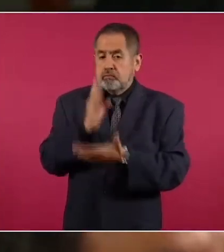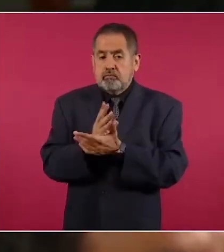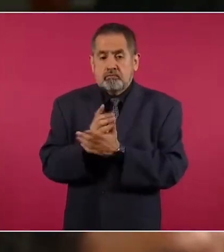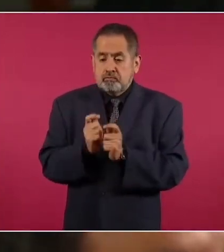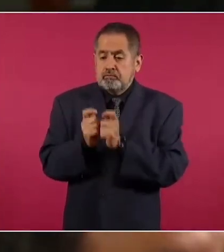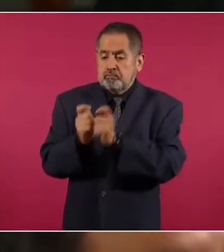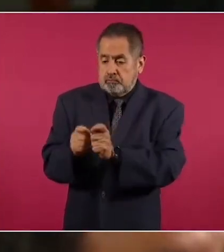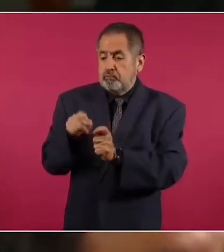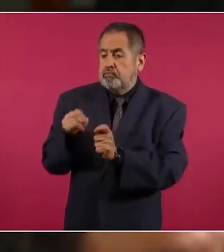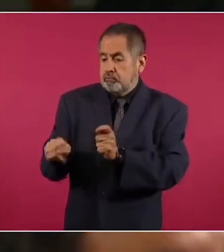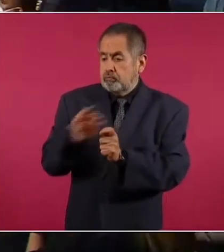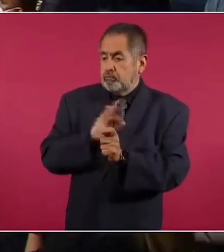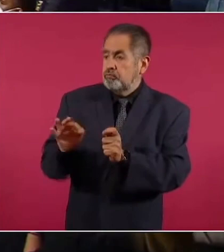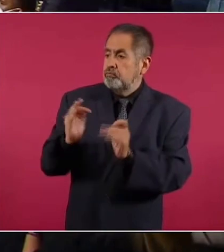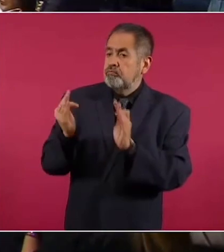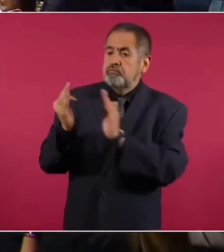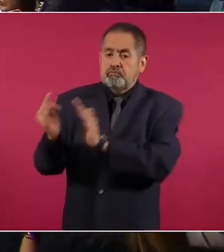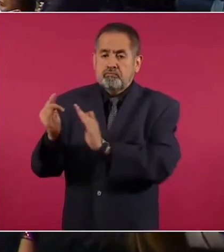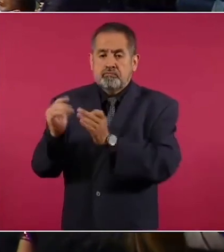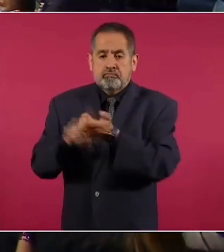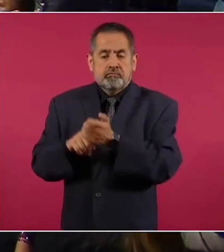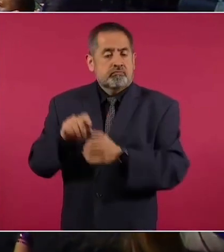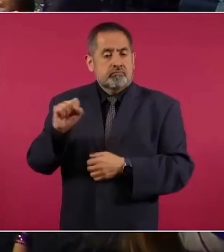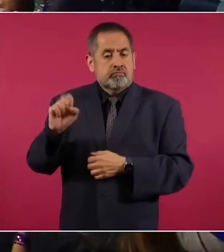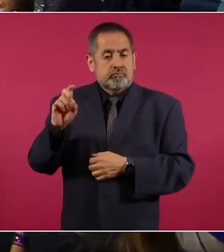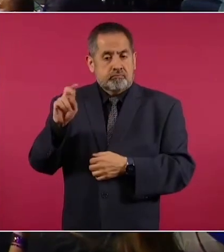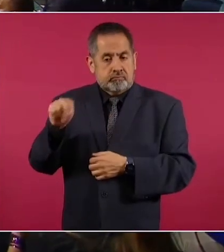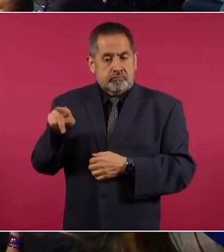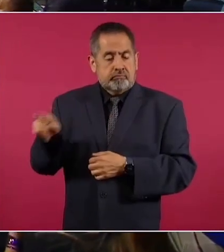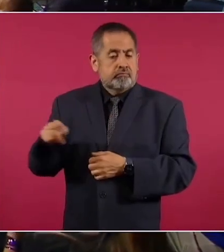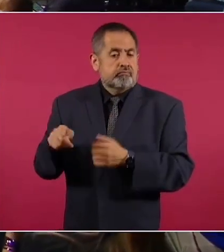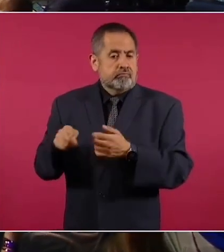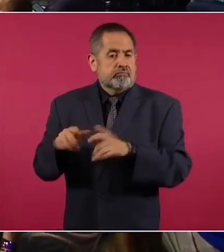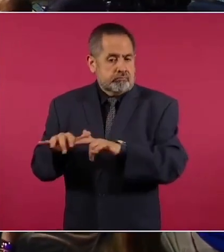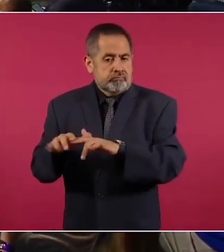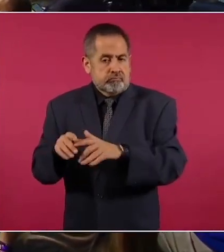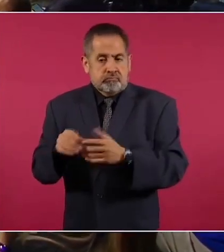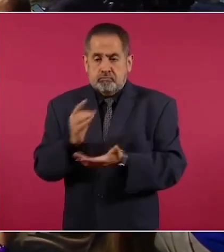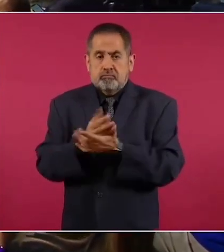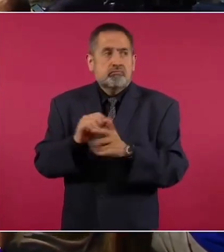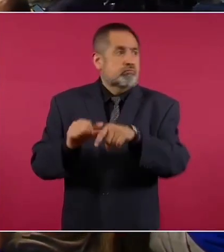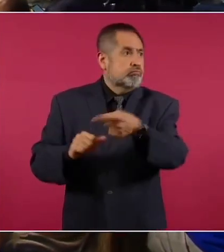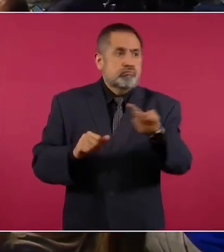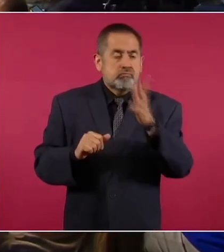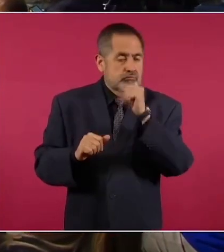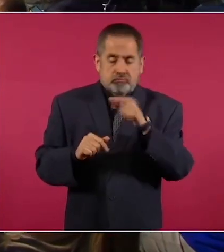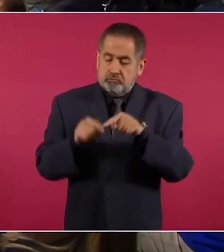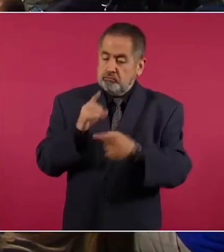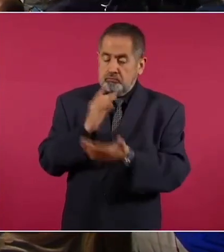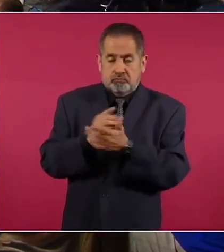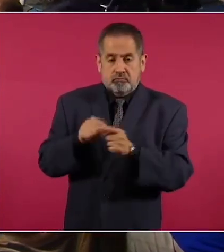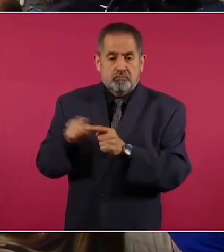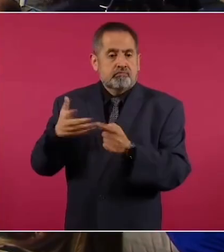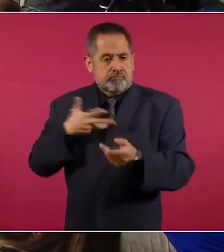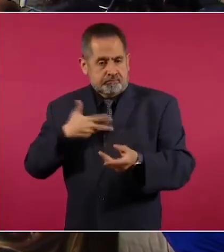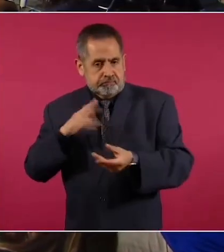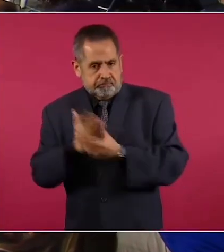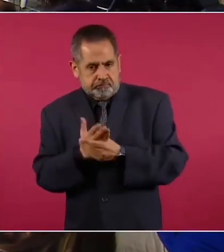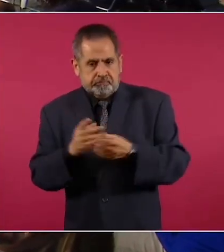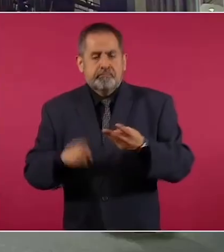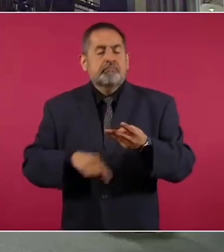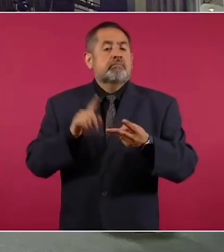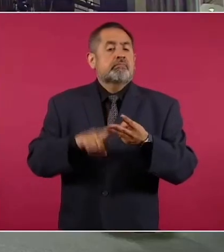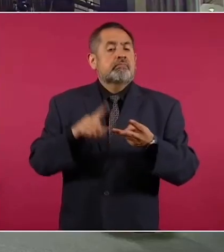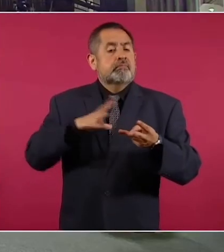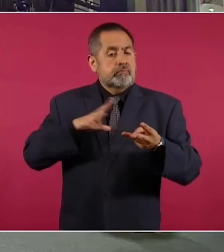representante para poder venderle ante Sedena este software. Luego, también tenemos otra información